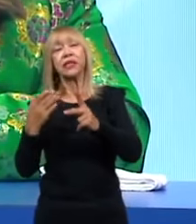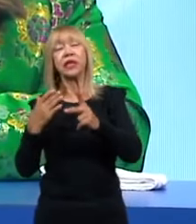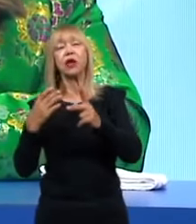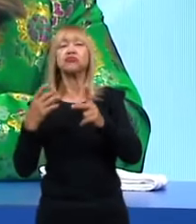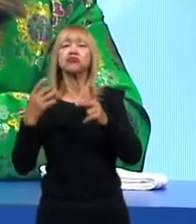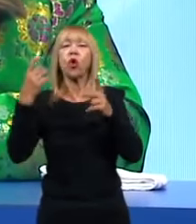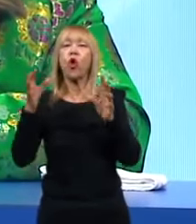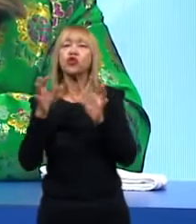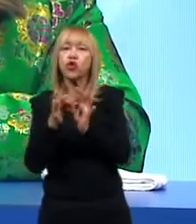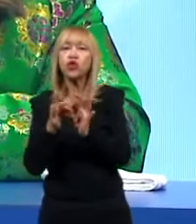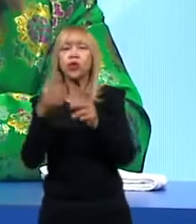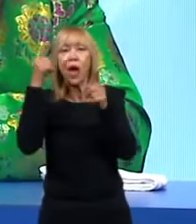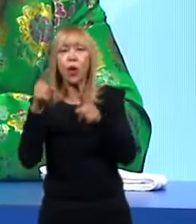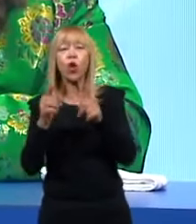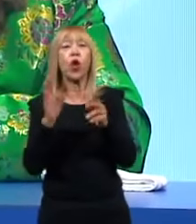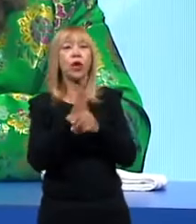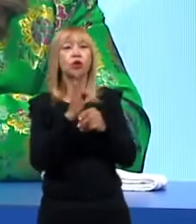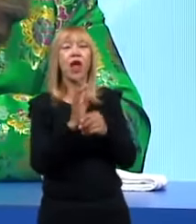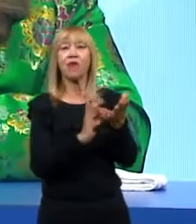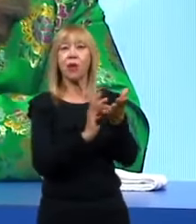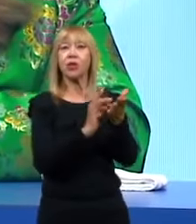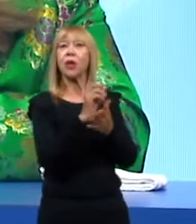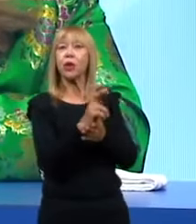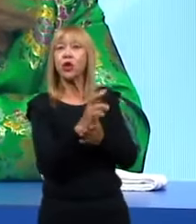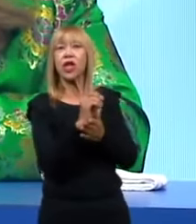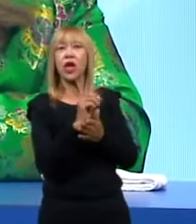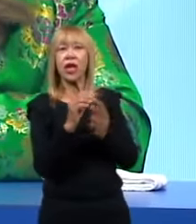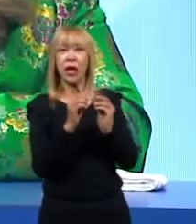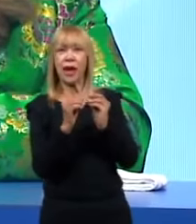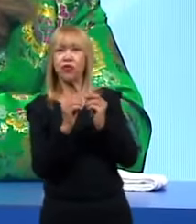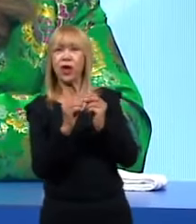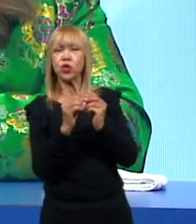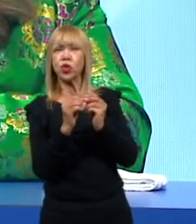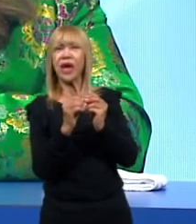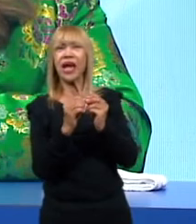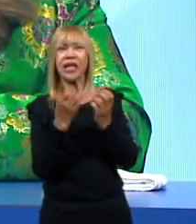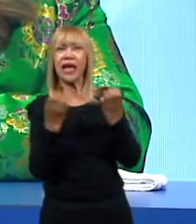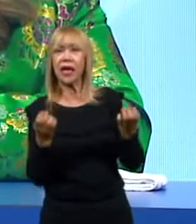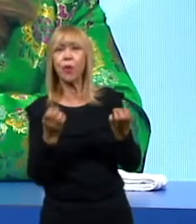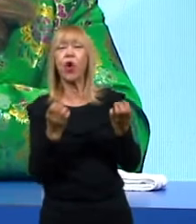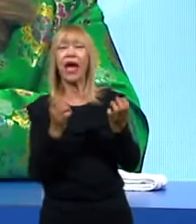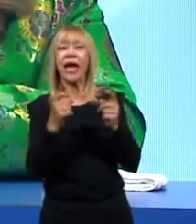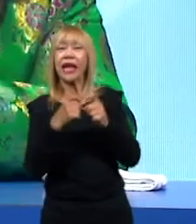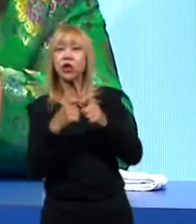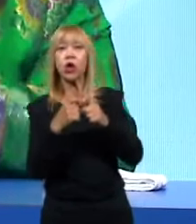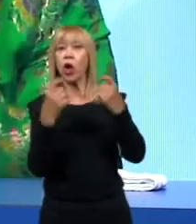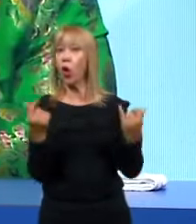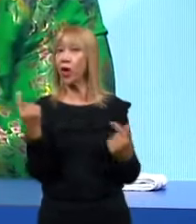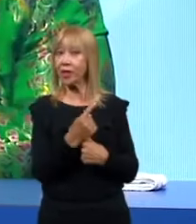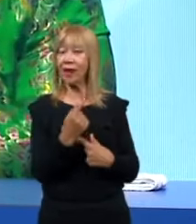y acuerdos con la industria farmacéutica en Puerto Rico y de manufactura de equipos electrónicos, que hoy en